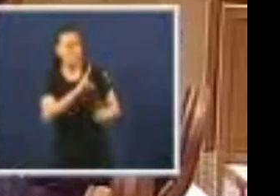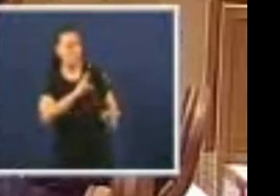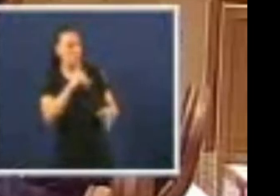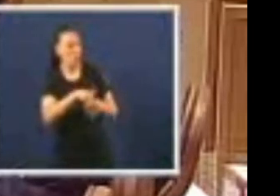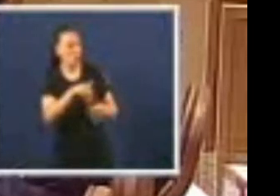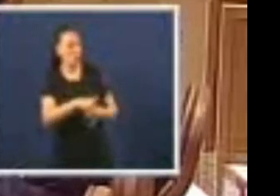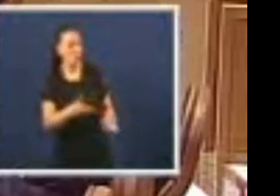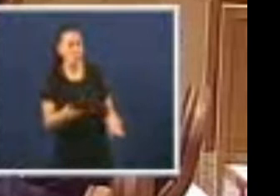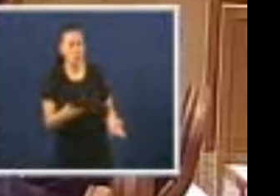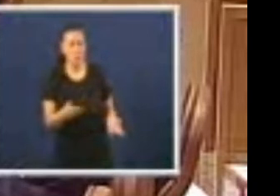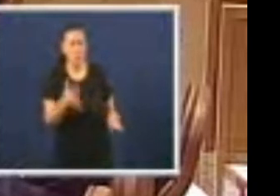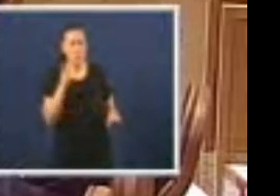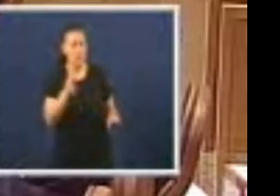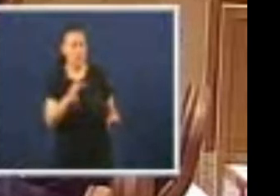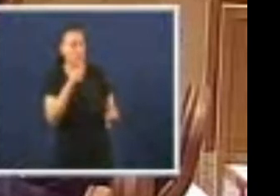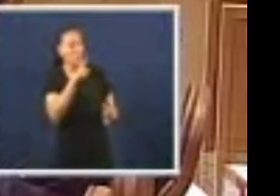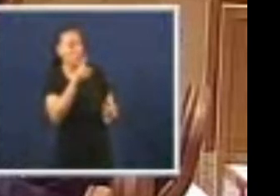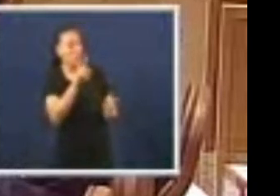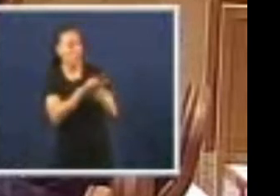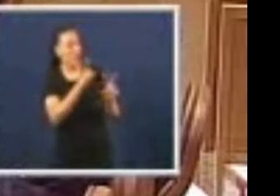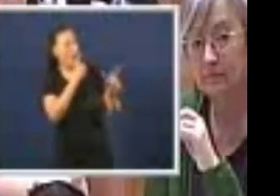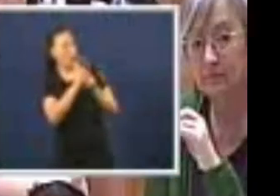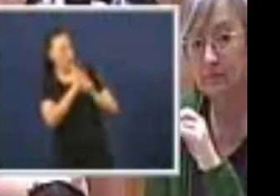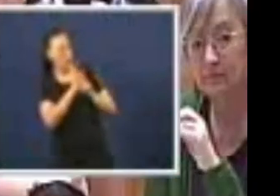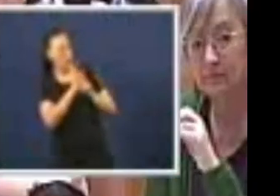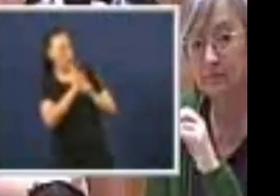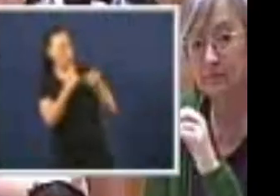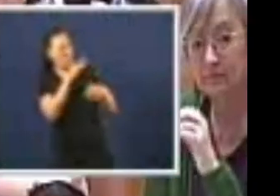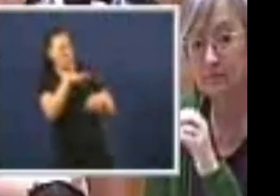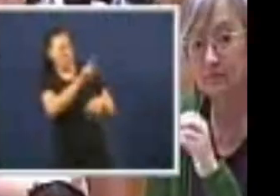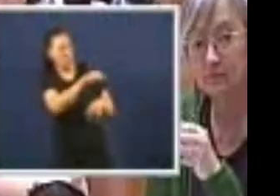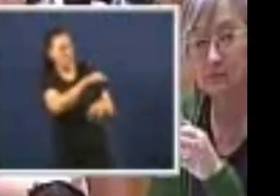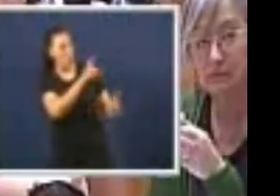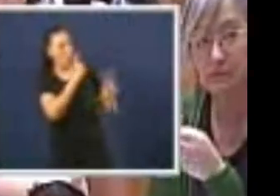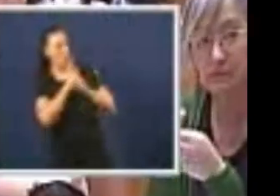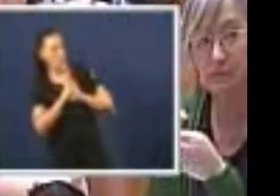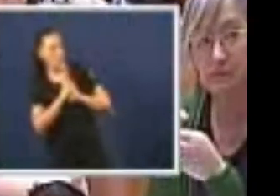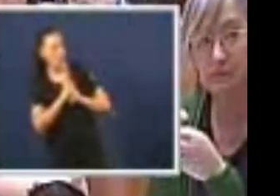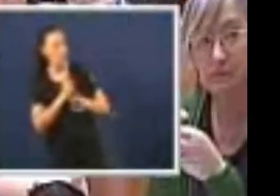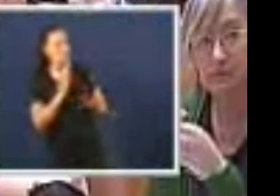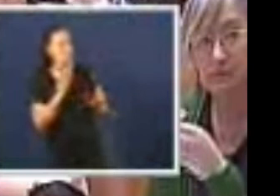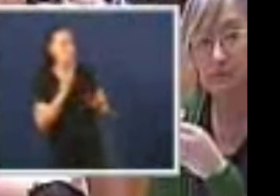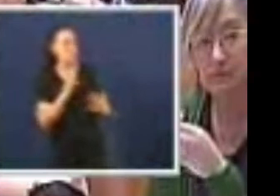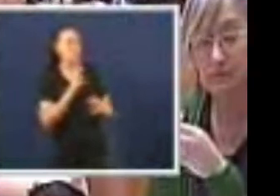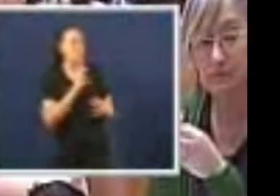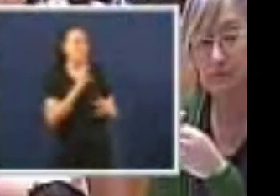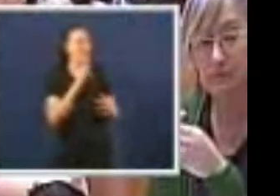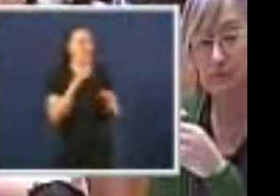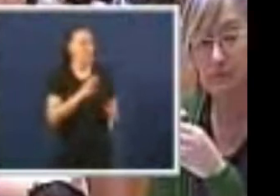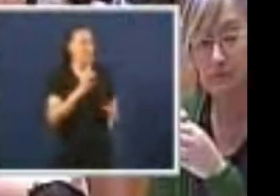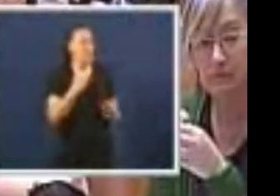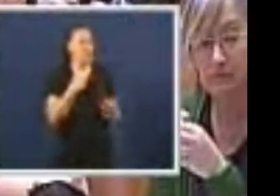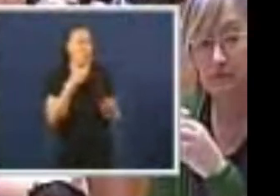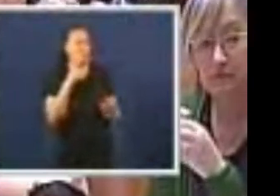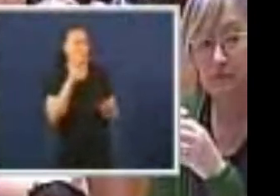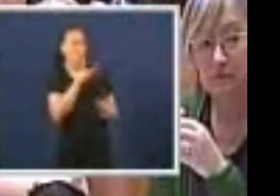aquí a facer de oposición da oposición reinvertando o Parlamento. En todo caso, señor Feijóo, eu non vexo onde